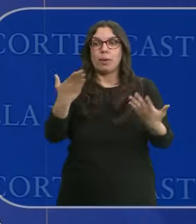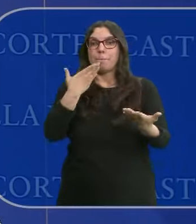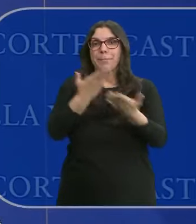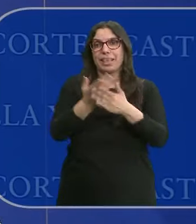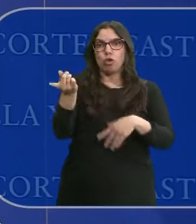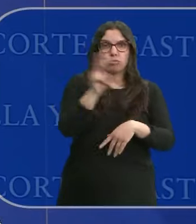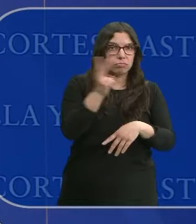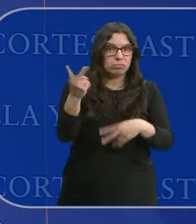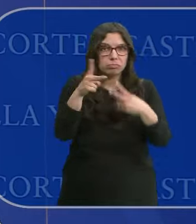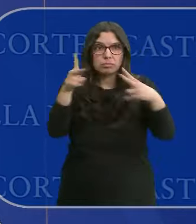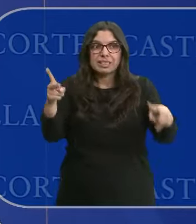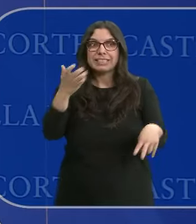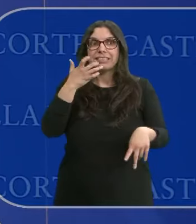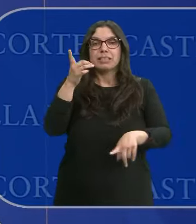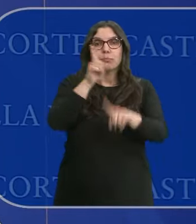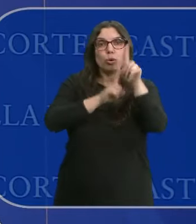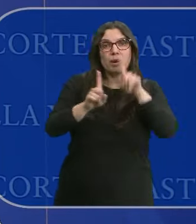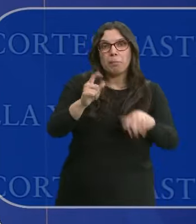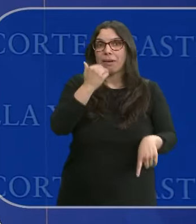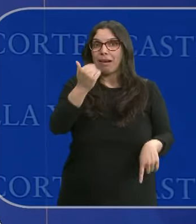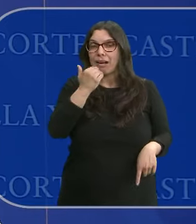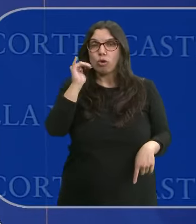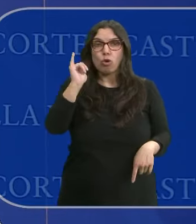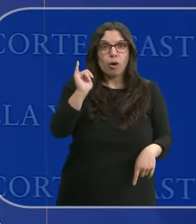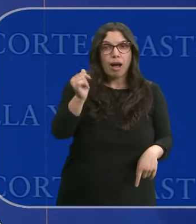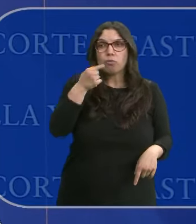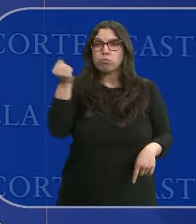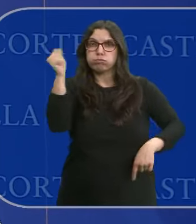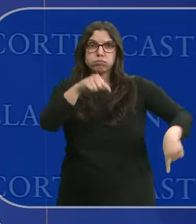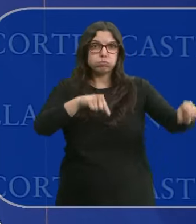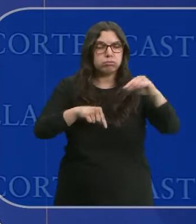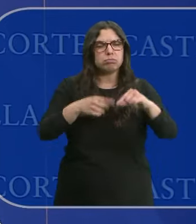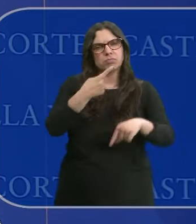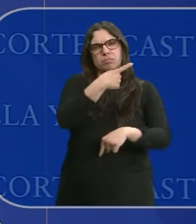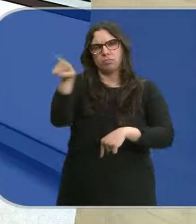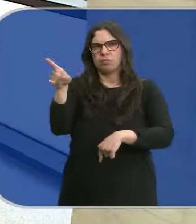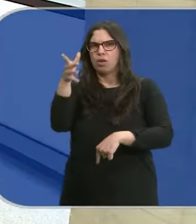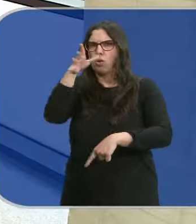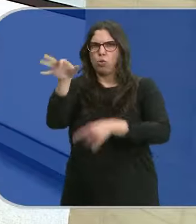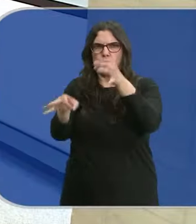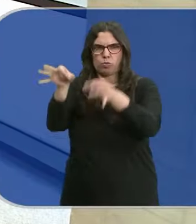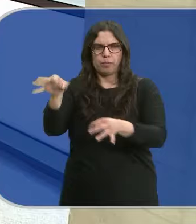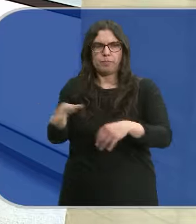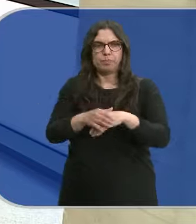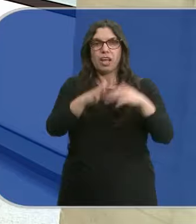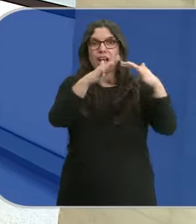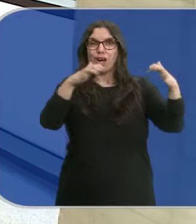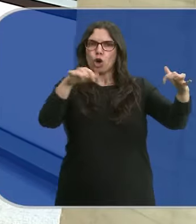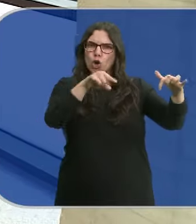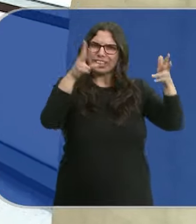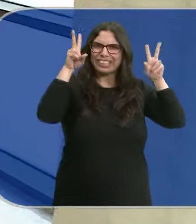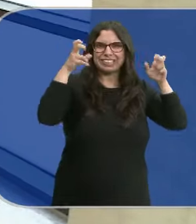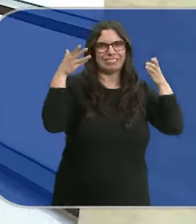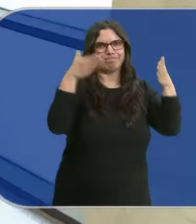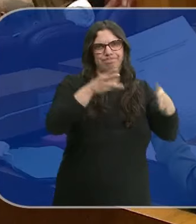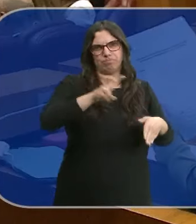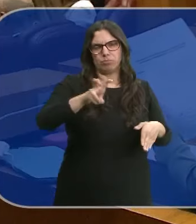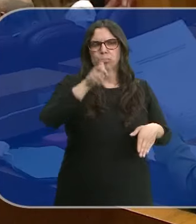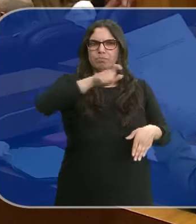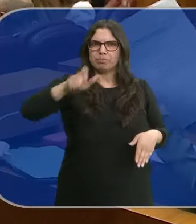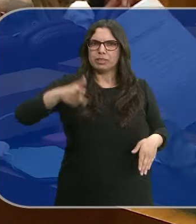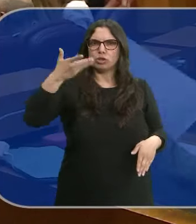unos y a otros a que si tienen algo que decirse o algo que reprocharse lo hagan en los tribunales. Y que dejen las cortes, dicen los populares,